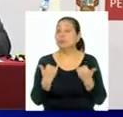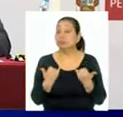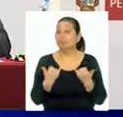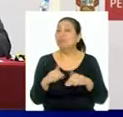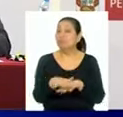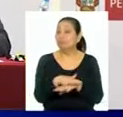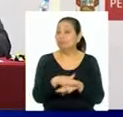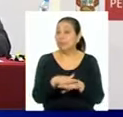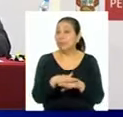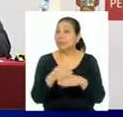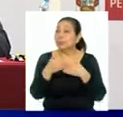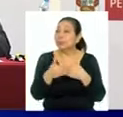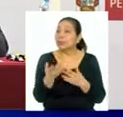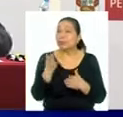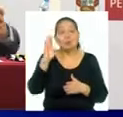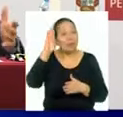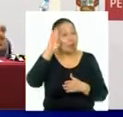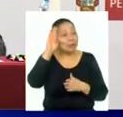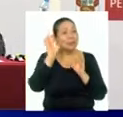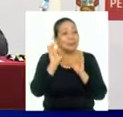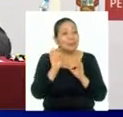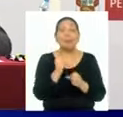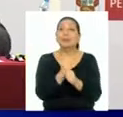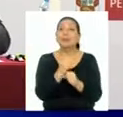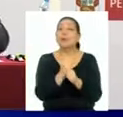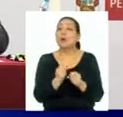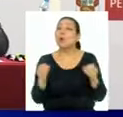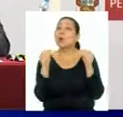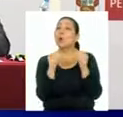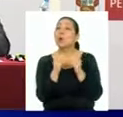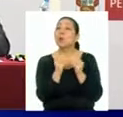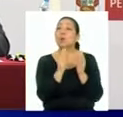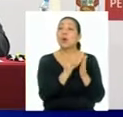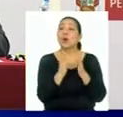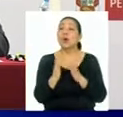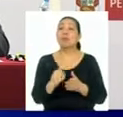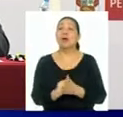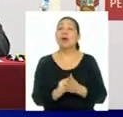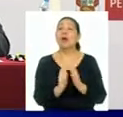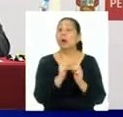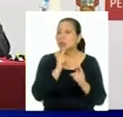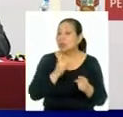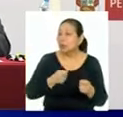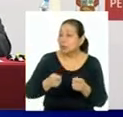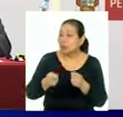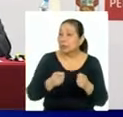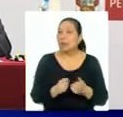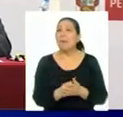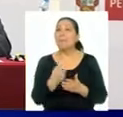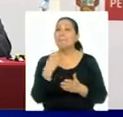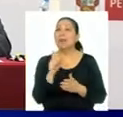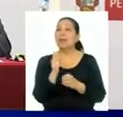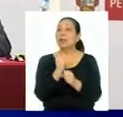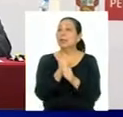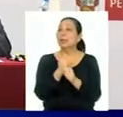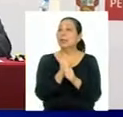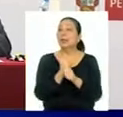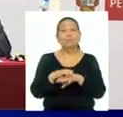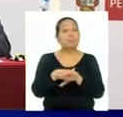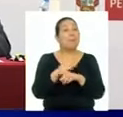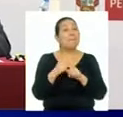plan, entonces, es un plan hecho por policías, por supuesto. El sector, como órgano rector, ha dado las orientaciones para la elaboración de este